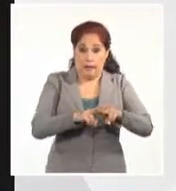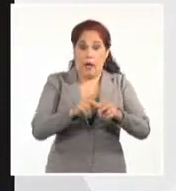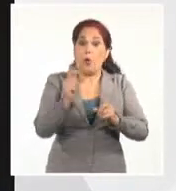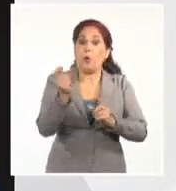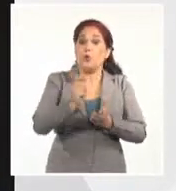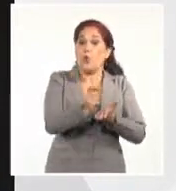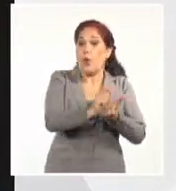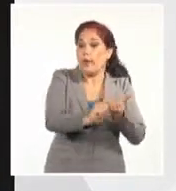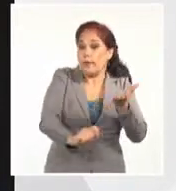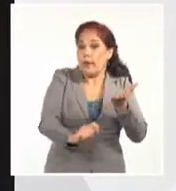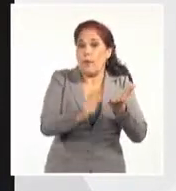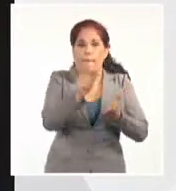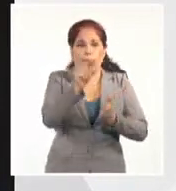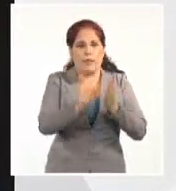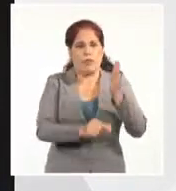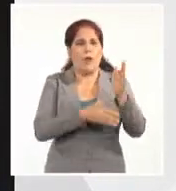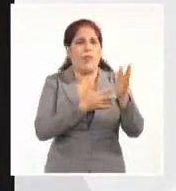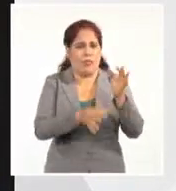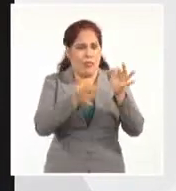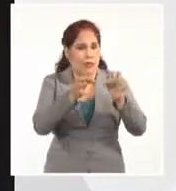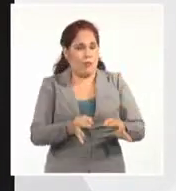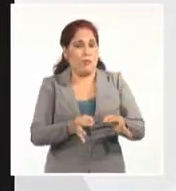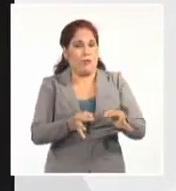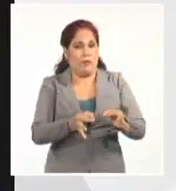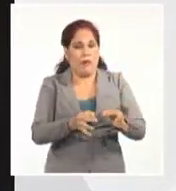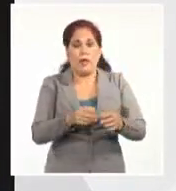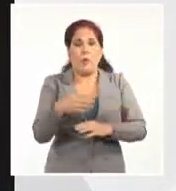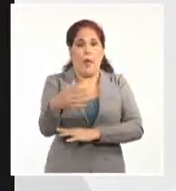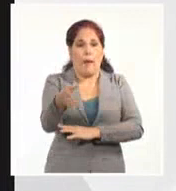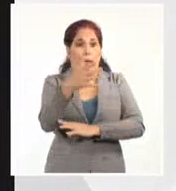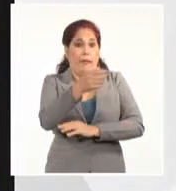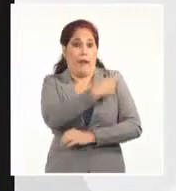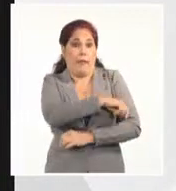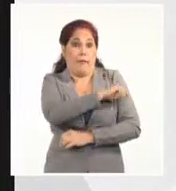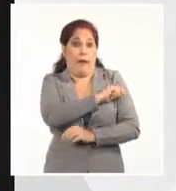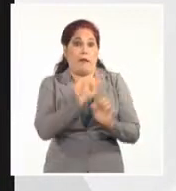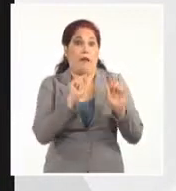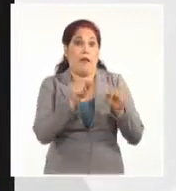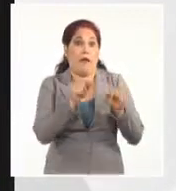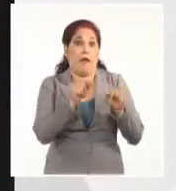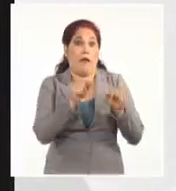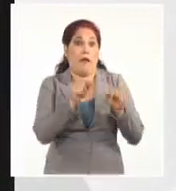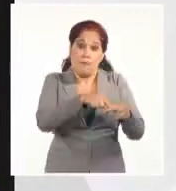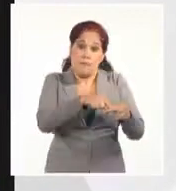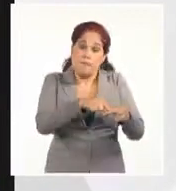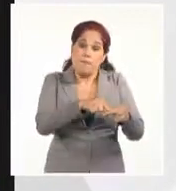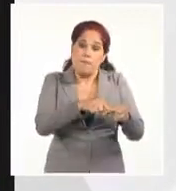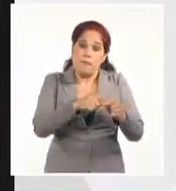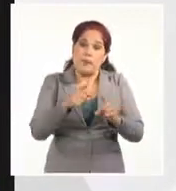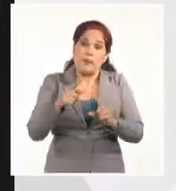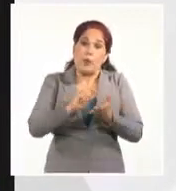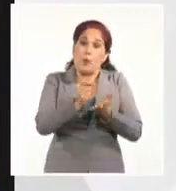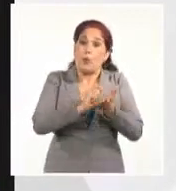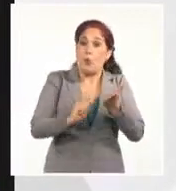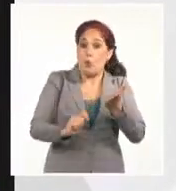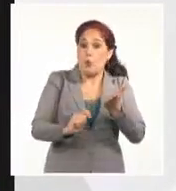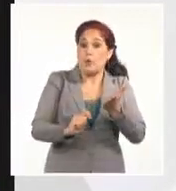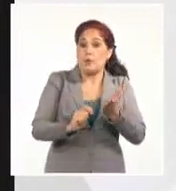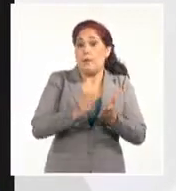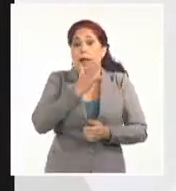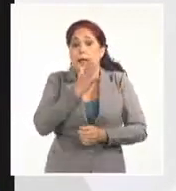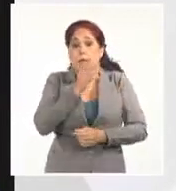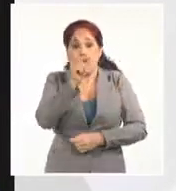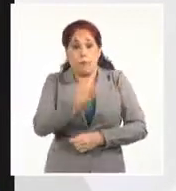parece de una persona real, que tiene en su bio una bandera de España, es decir, que yo diría que es una cuenta de un cubano que vive en